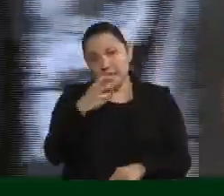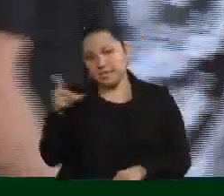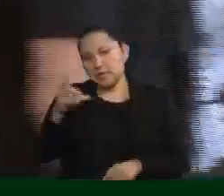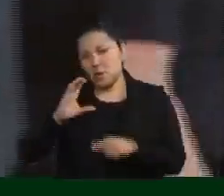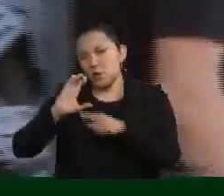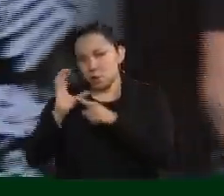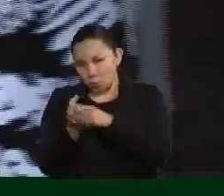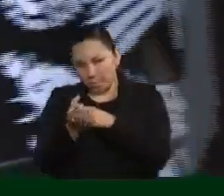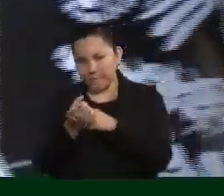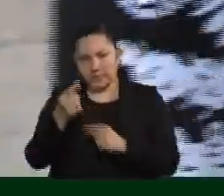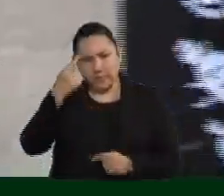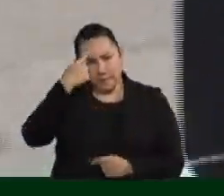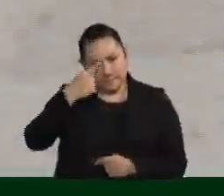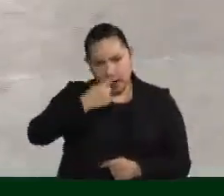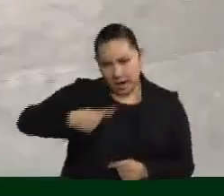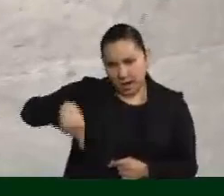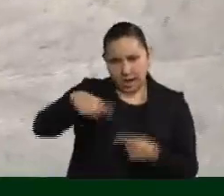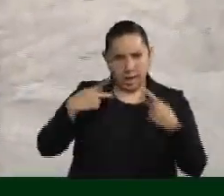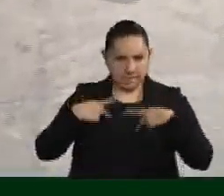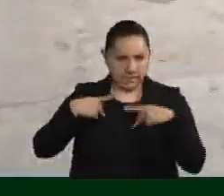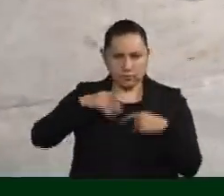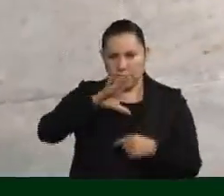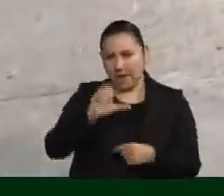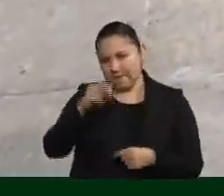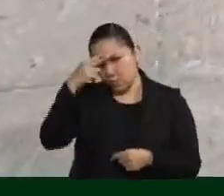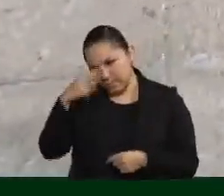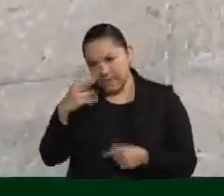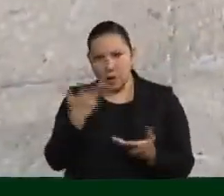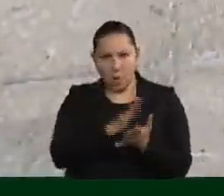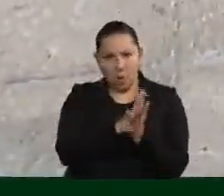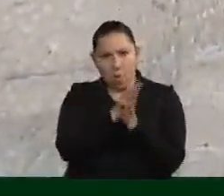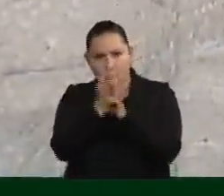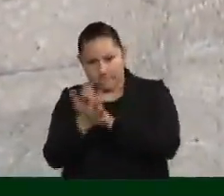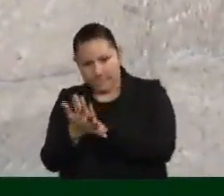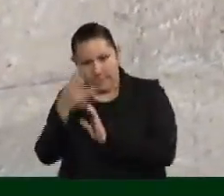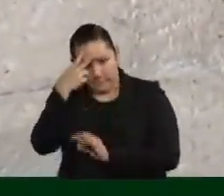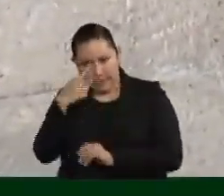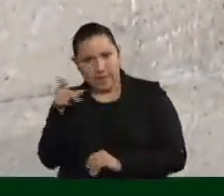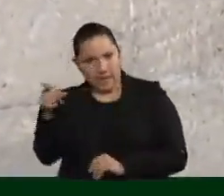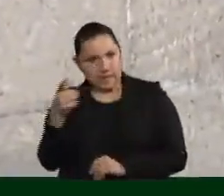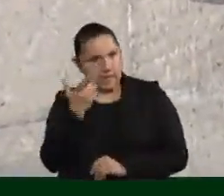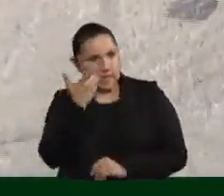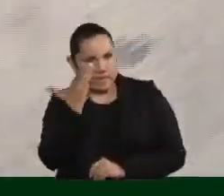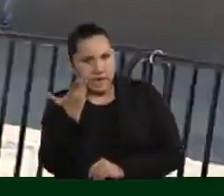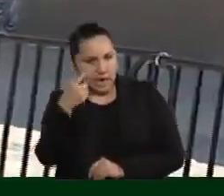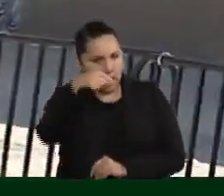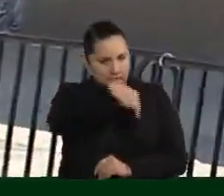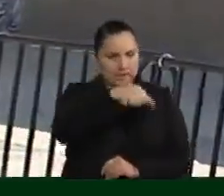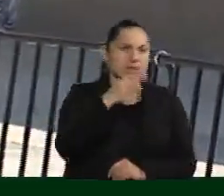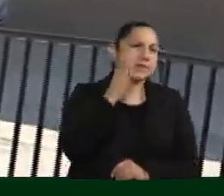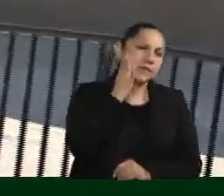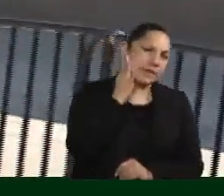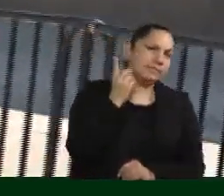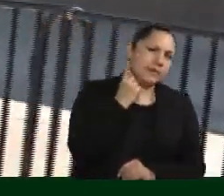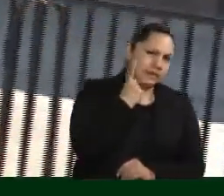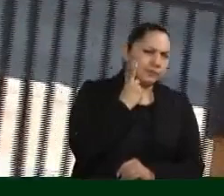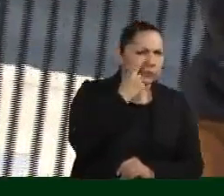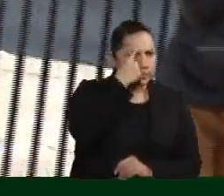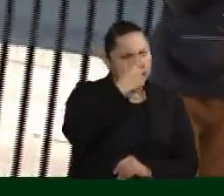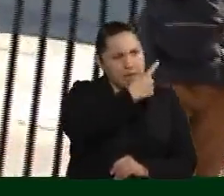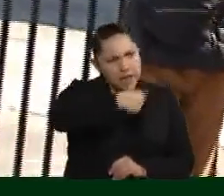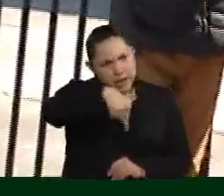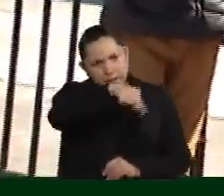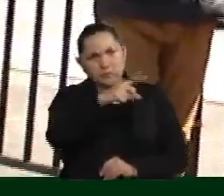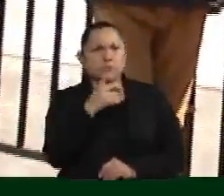los Naturalizados y Afromexicanos, acudió a la Cámara de Diputados para solicitar un diálogo con las y los legisladores a fin de